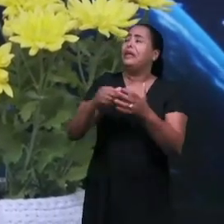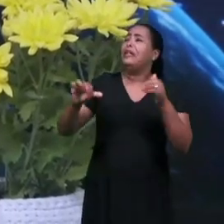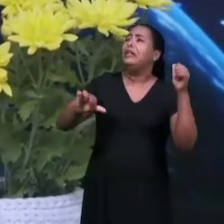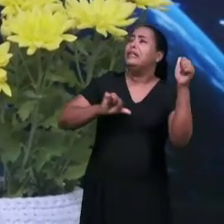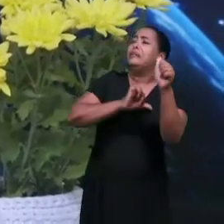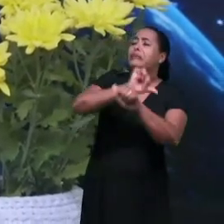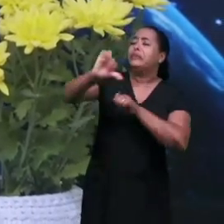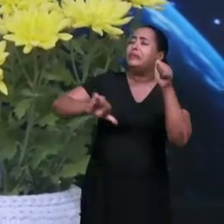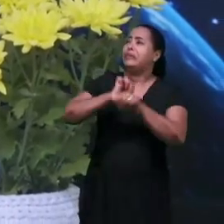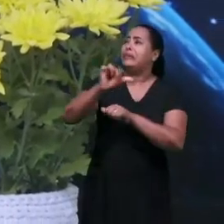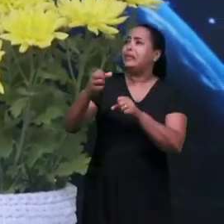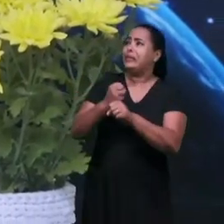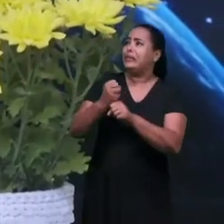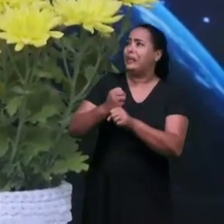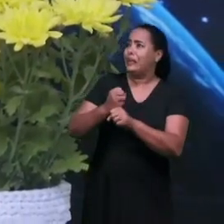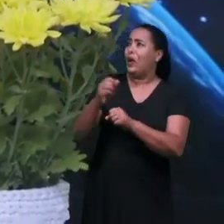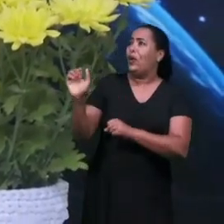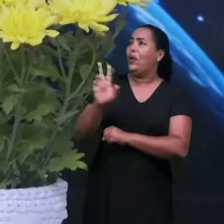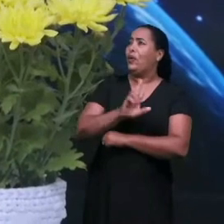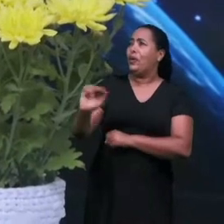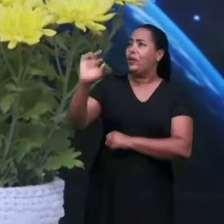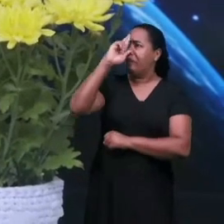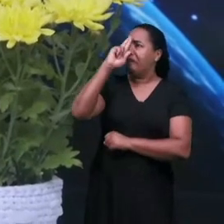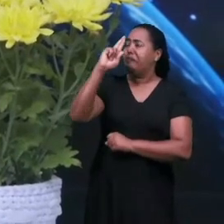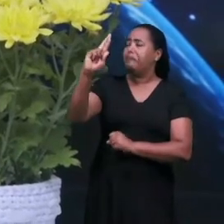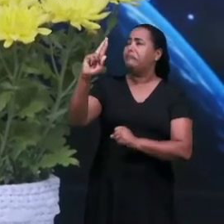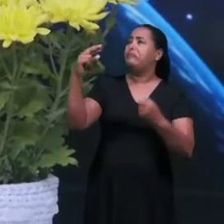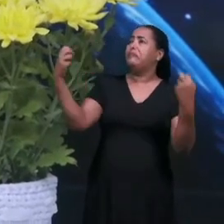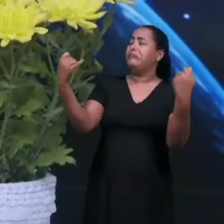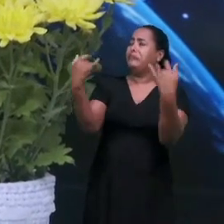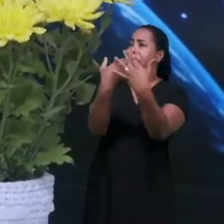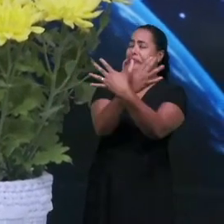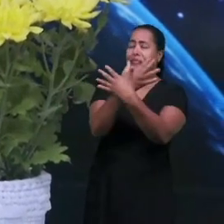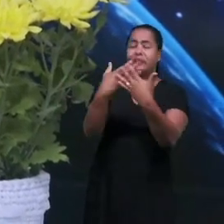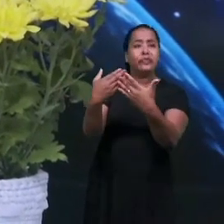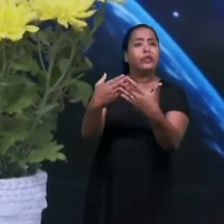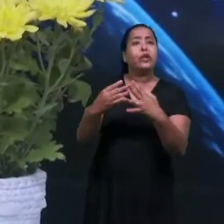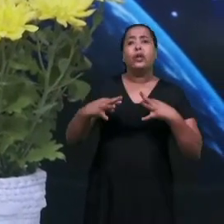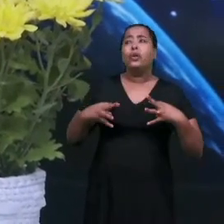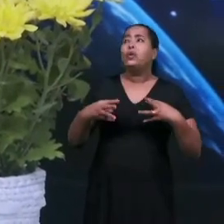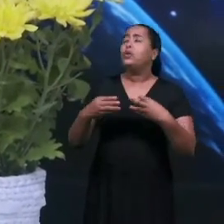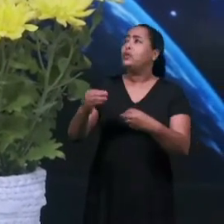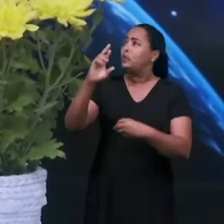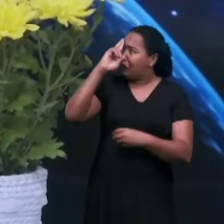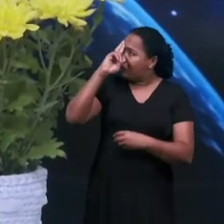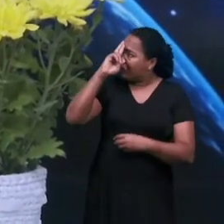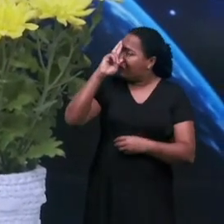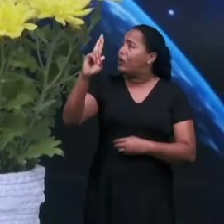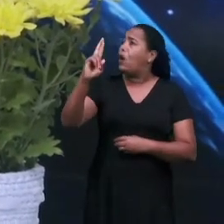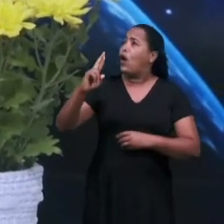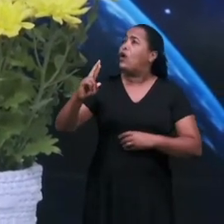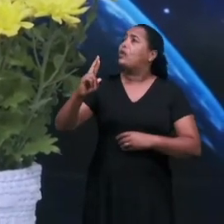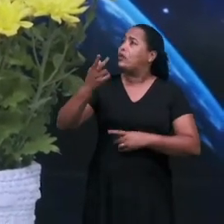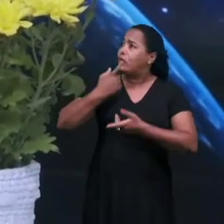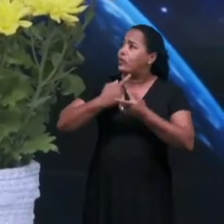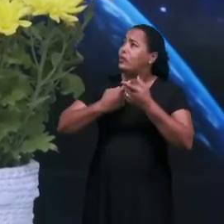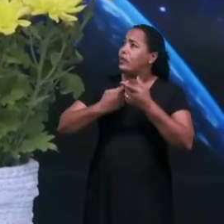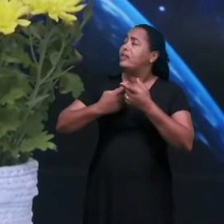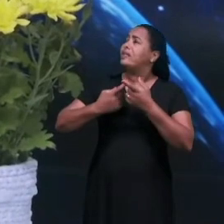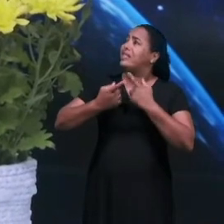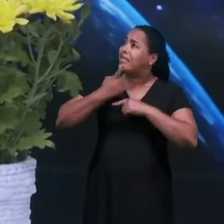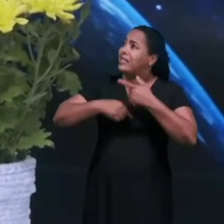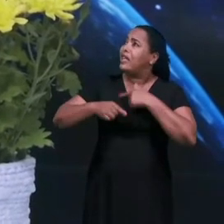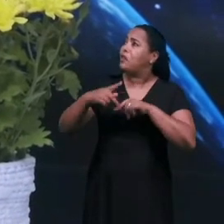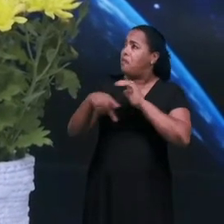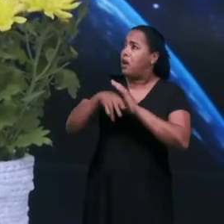al pasar este año, Señor, tu nombre sea glorificado. Y que aquello que tú tienes para tu pueblo a través de los